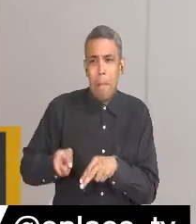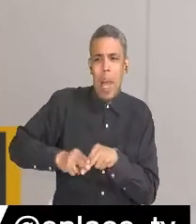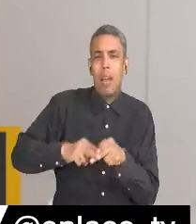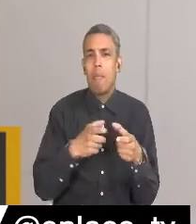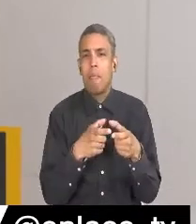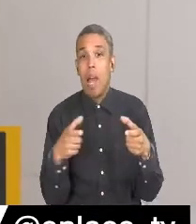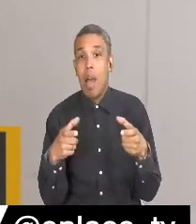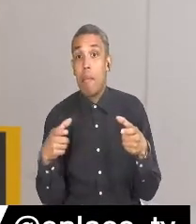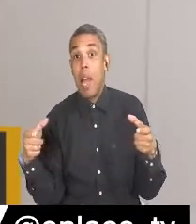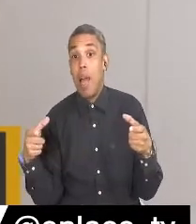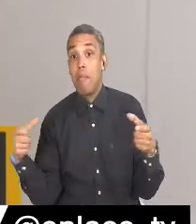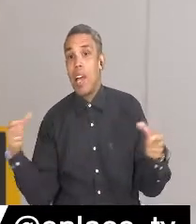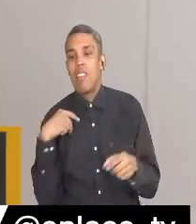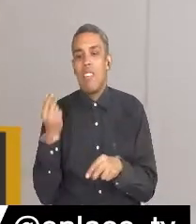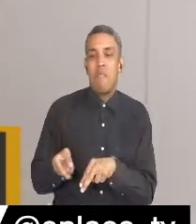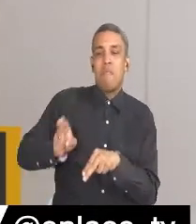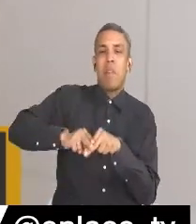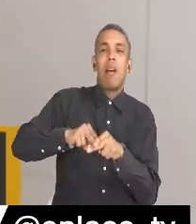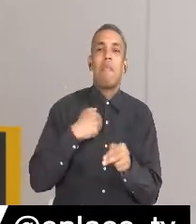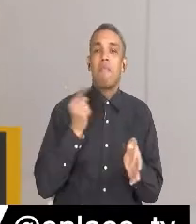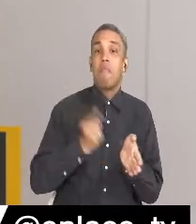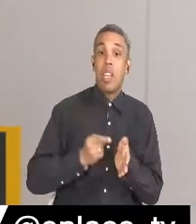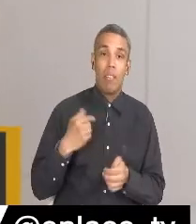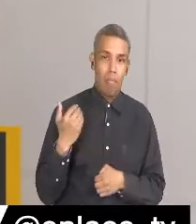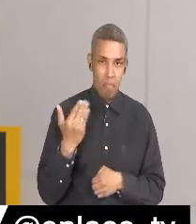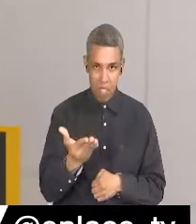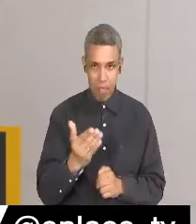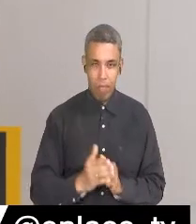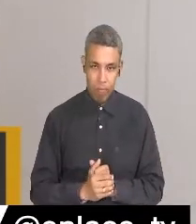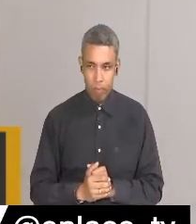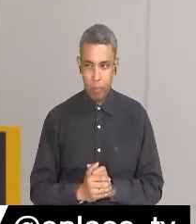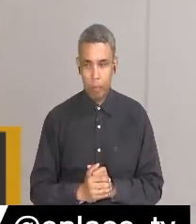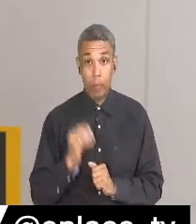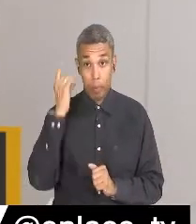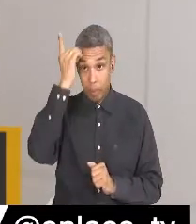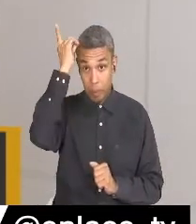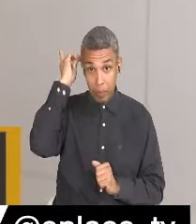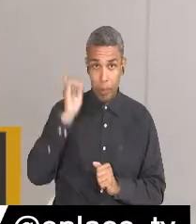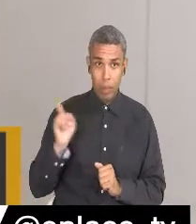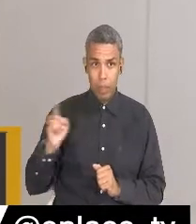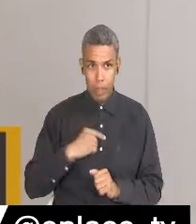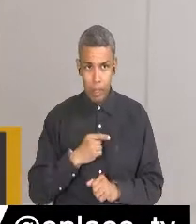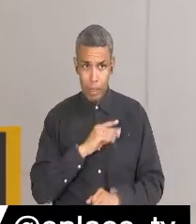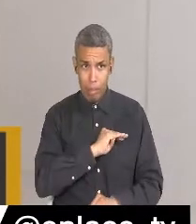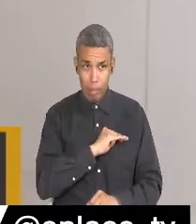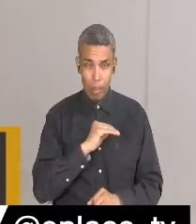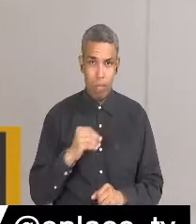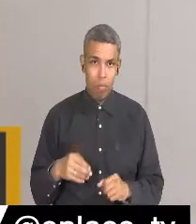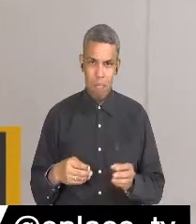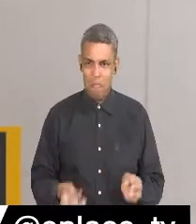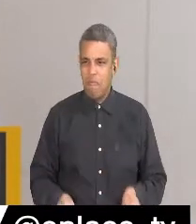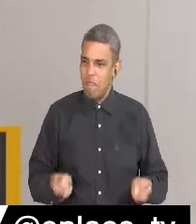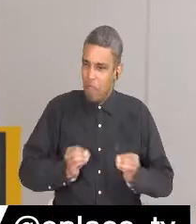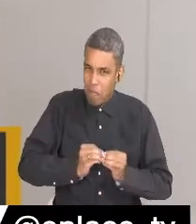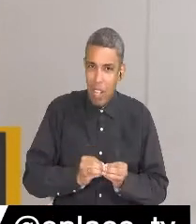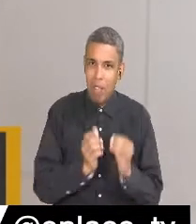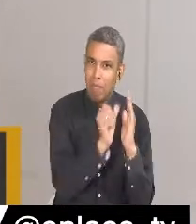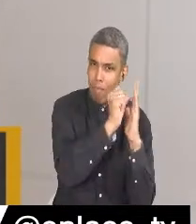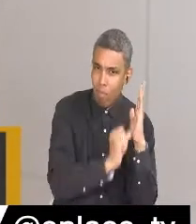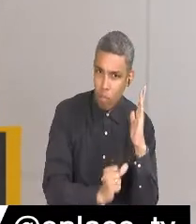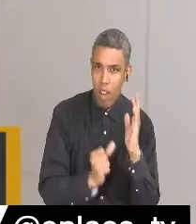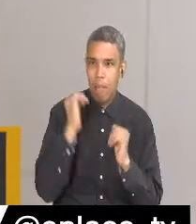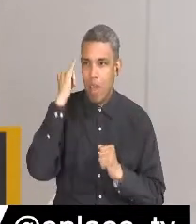las políticas que viene planteando el gobierno municipal, el gobierno del doctor Darío Echeverry, y es que ampliamos con estos programas, precisamente